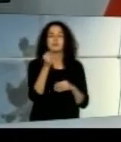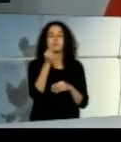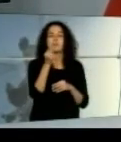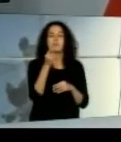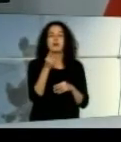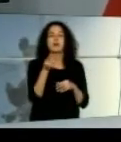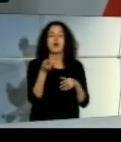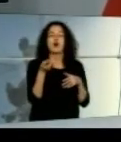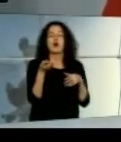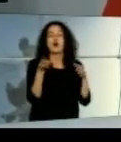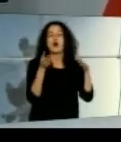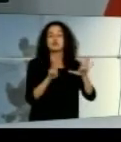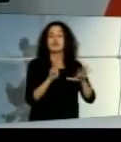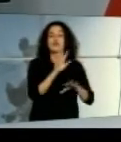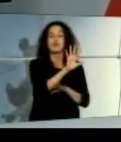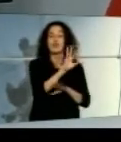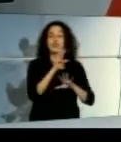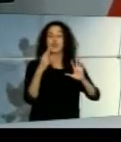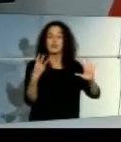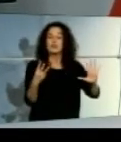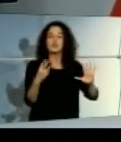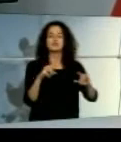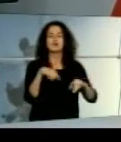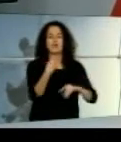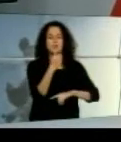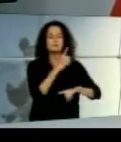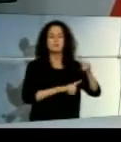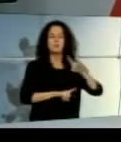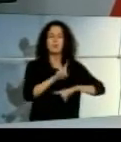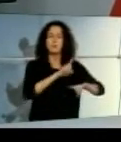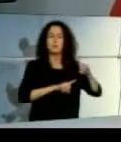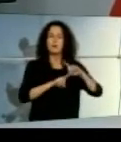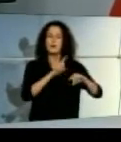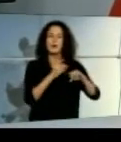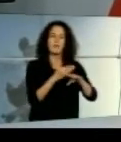1868. Después de todos los avatares que se generan desde